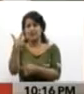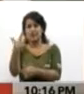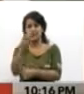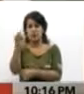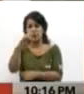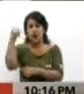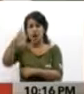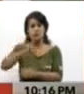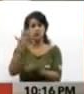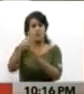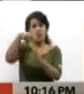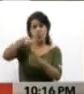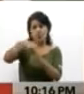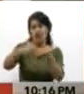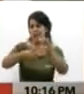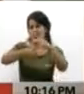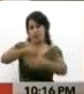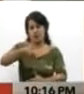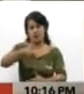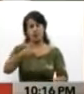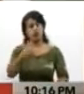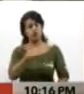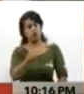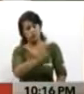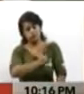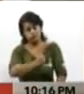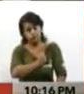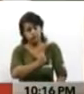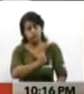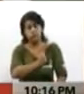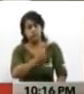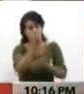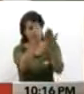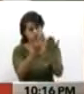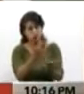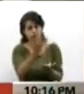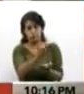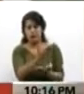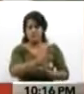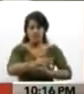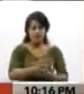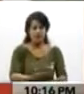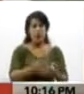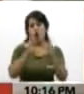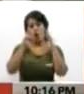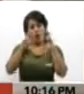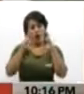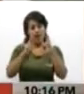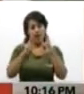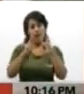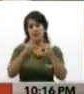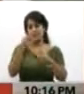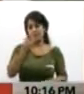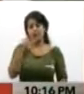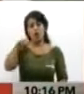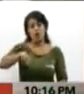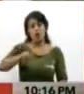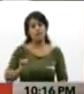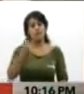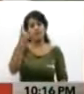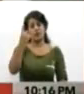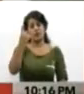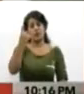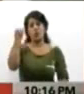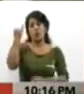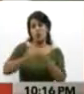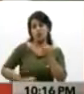propios hermanos. Yo siento con ustedes, con vuestra excelencia, un sumo placer, esperando que este sea el primero y el último punto